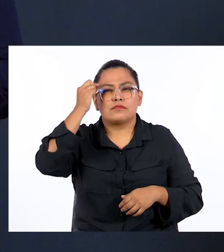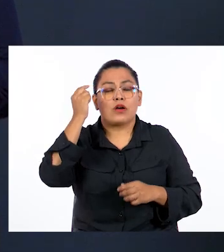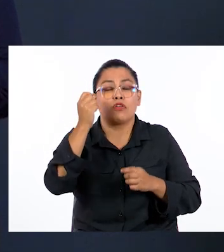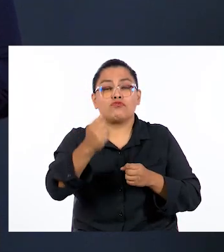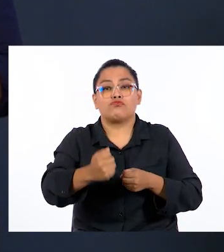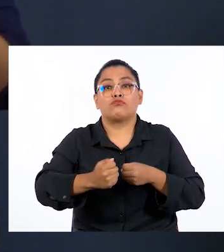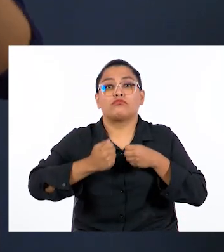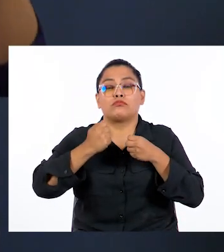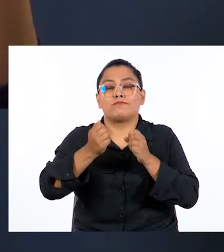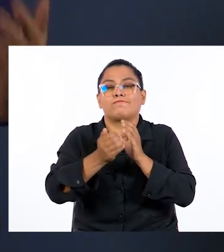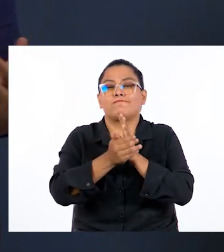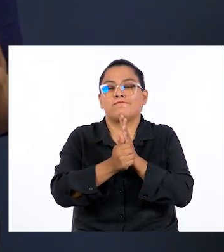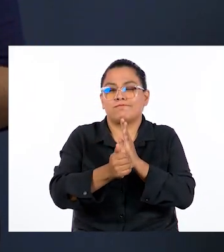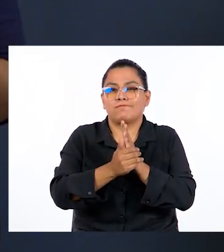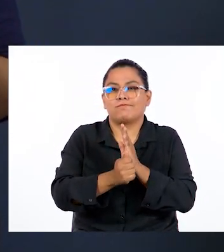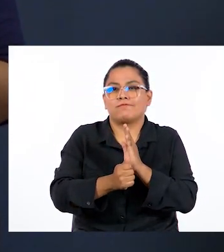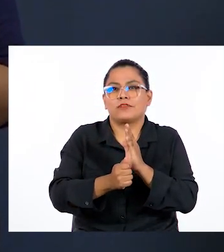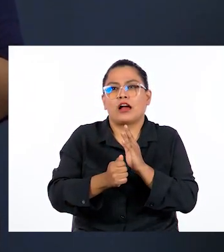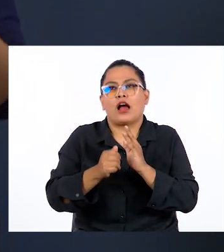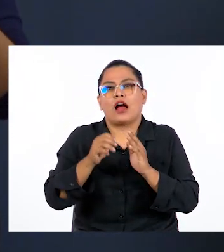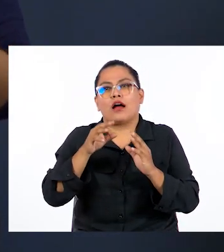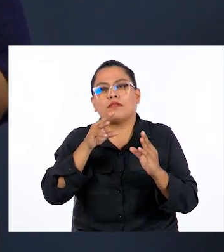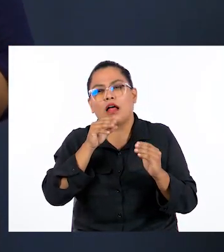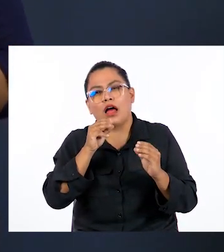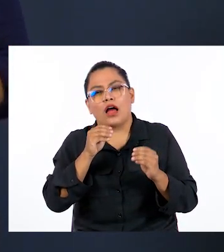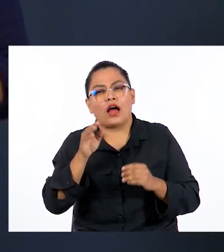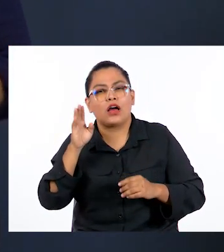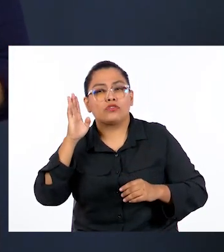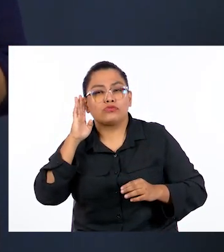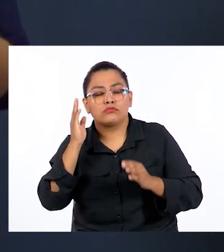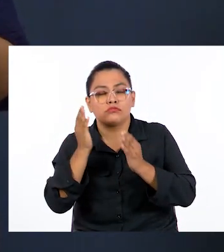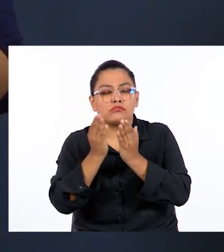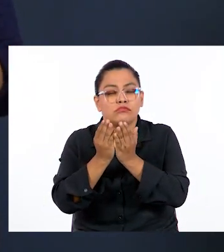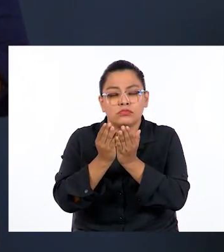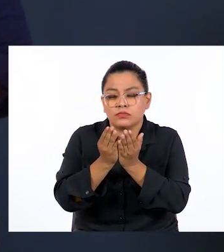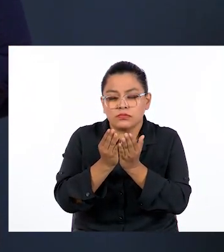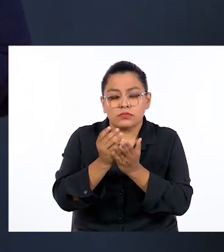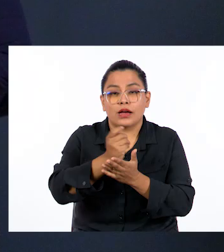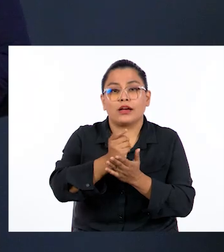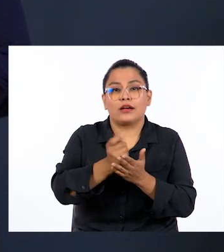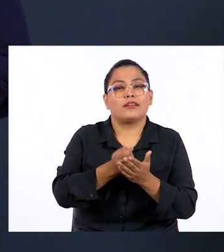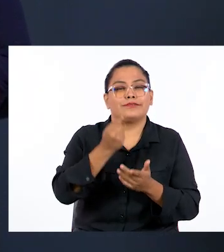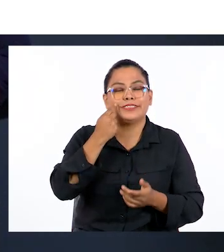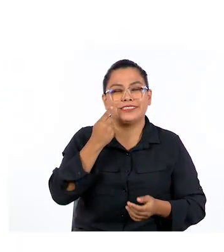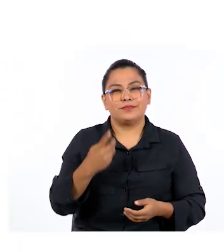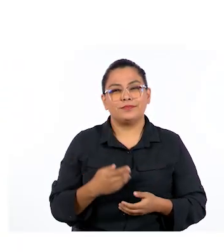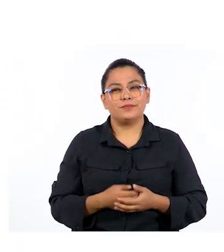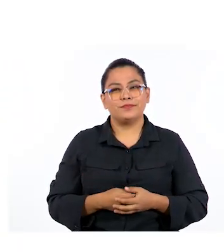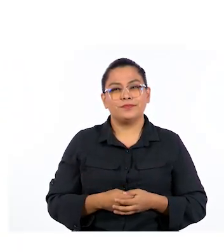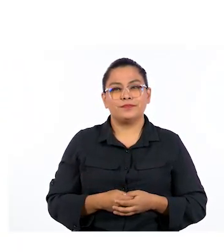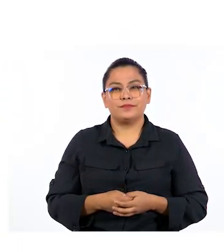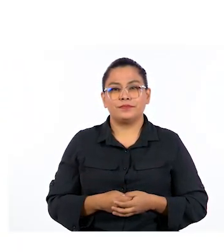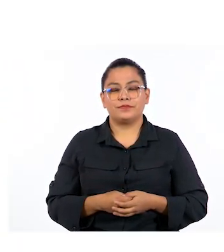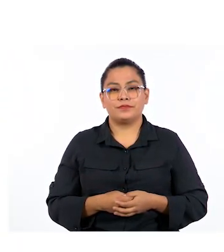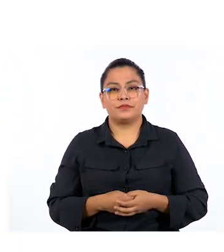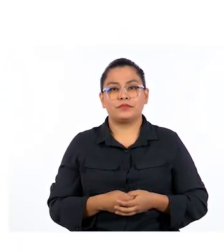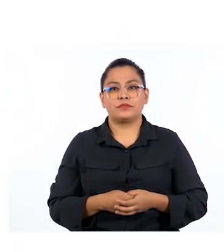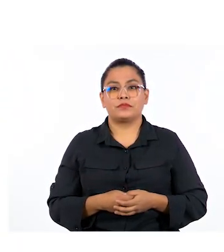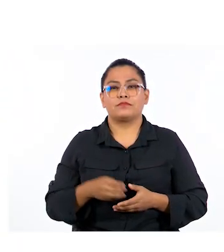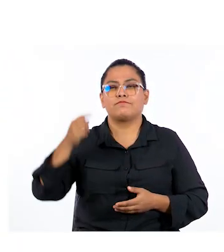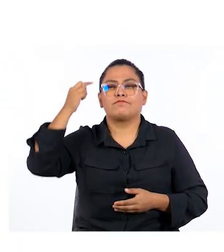las habilidades de hablar, escuchar, leer y escribir. Vamos a verlo. La